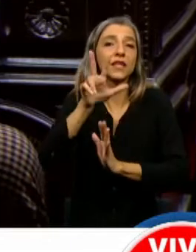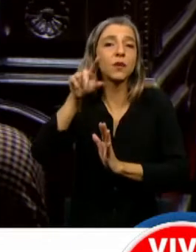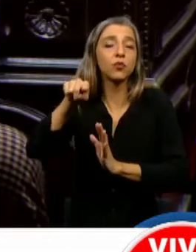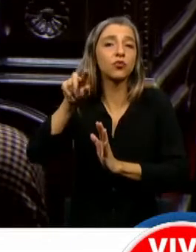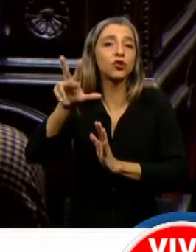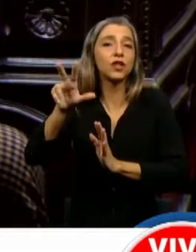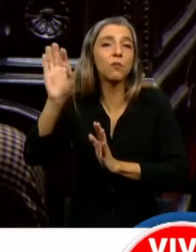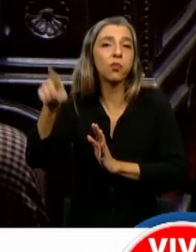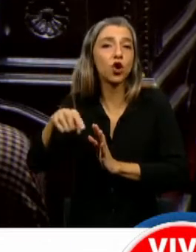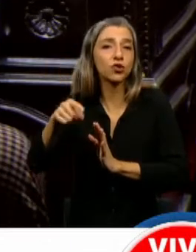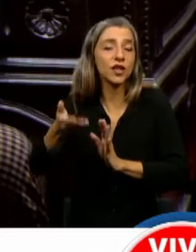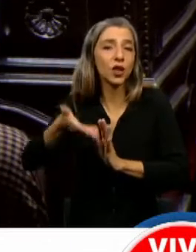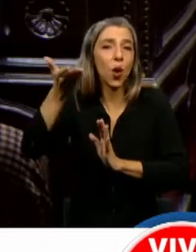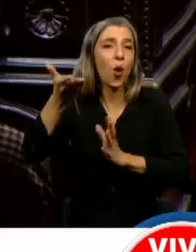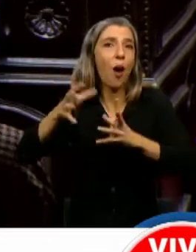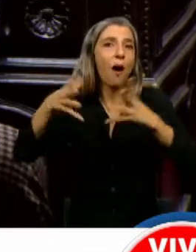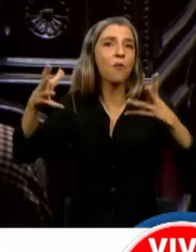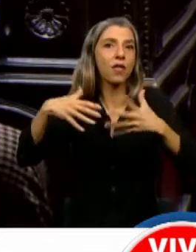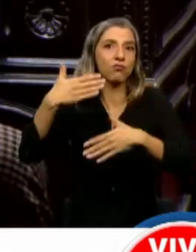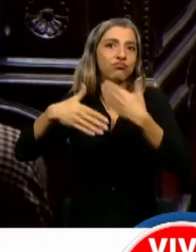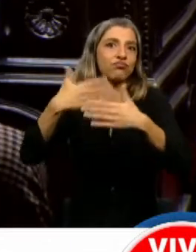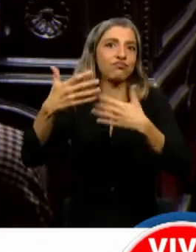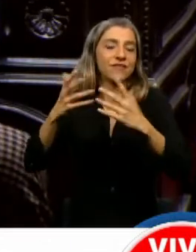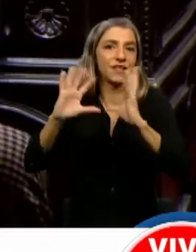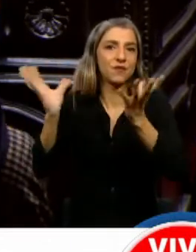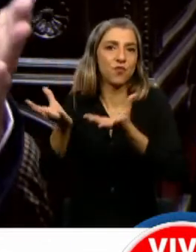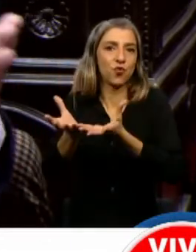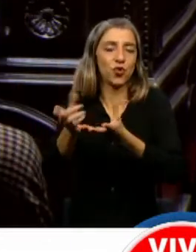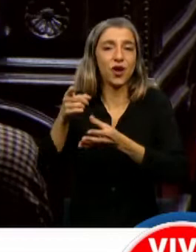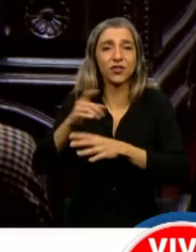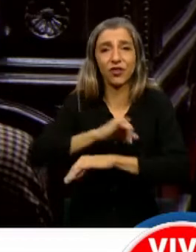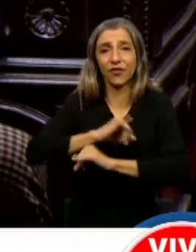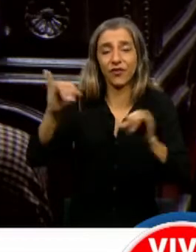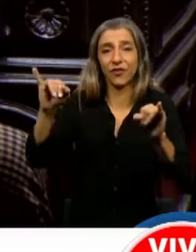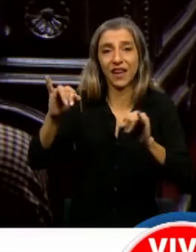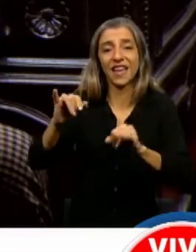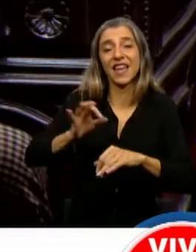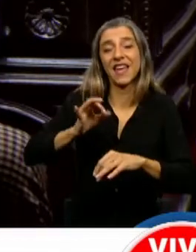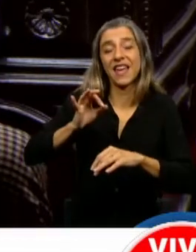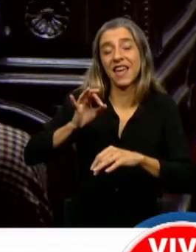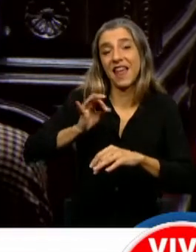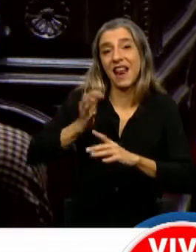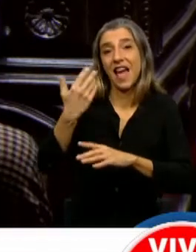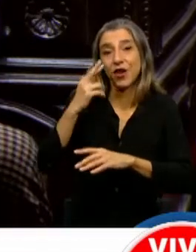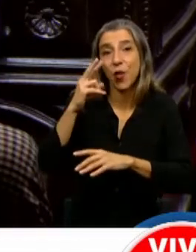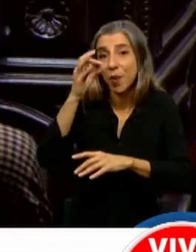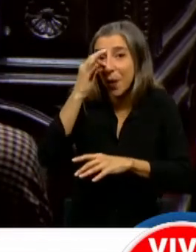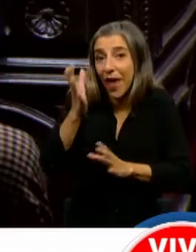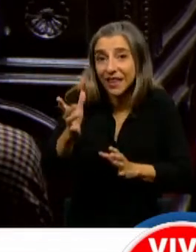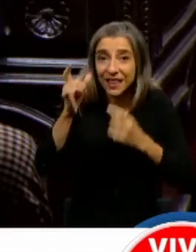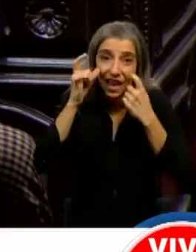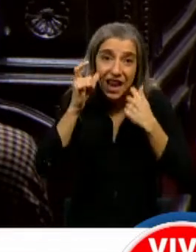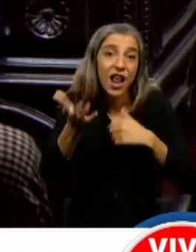Eso lo publicaron en enero del 2020. Claro, empieza a llegar la pandemia a cada uno de los